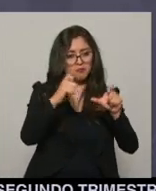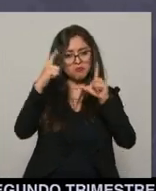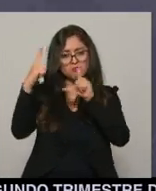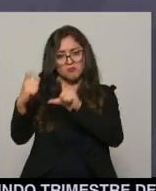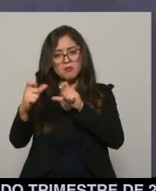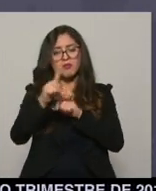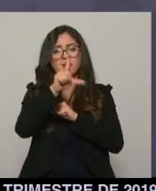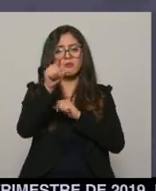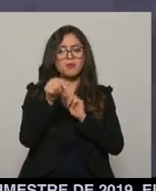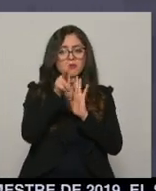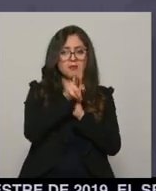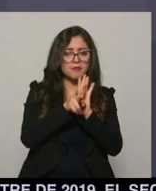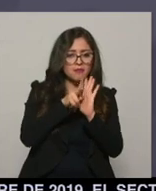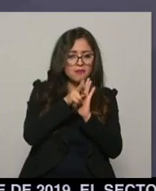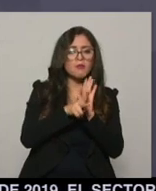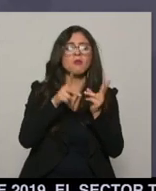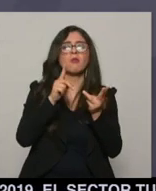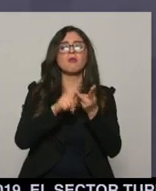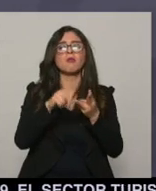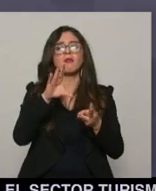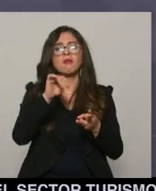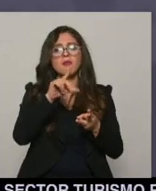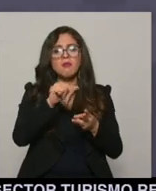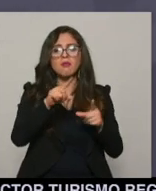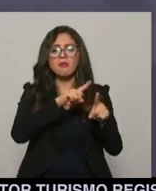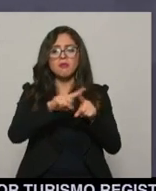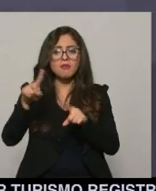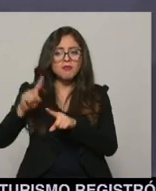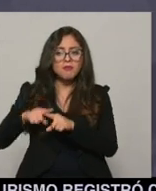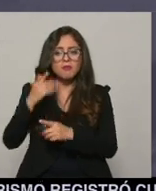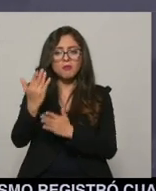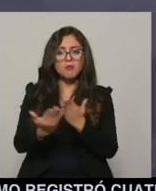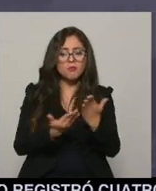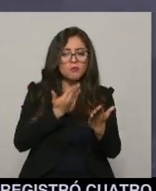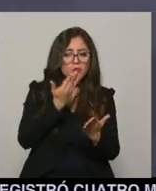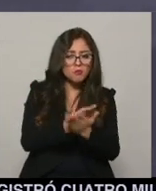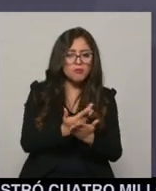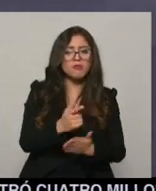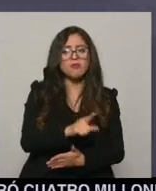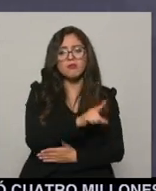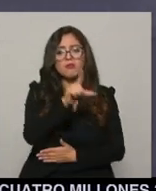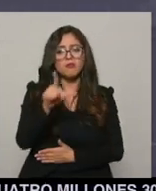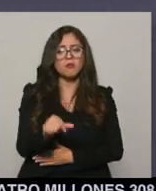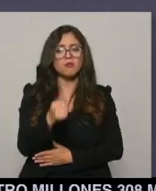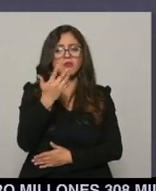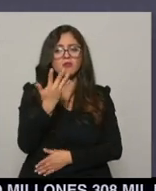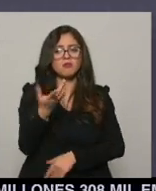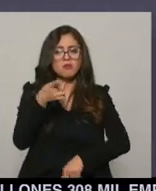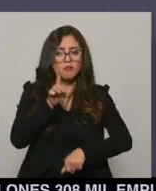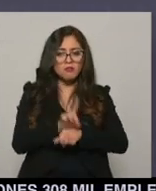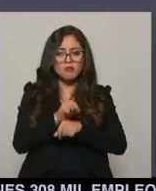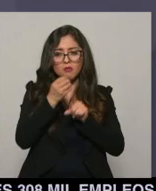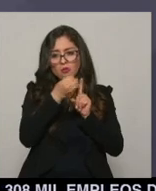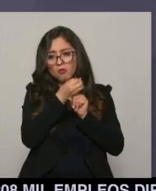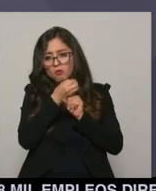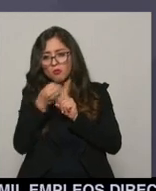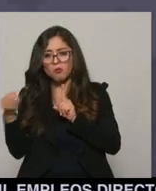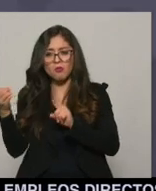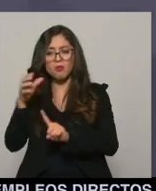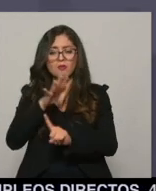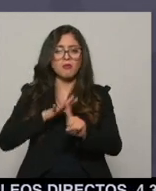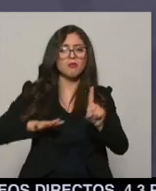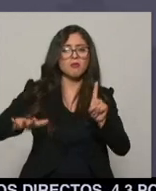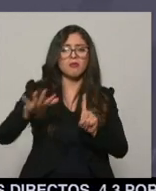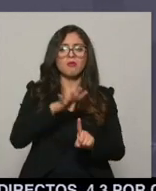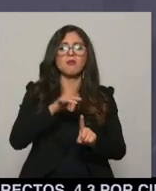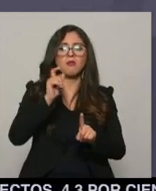video, las calcas, o sea, que puedan entrar todas las propuestas y que en 5 días podamos organizarnos entre todos para poder cubrir todo